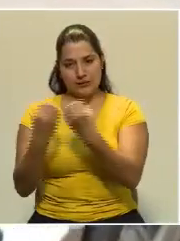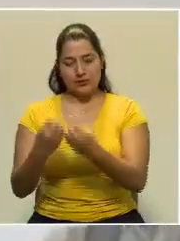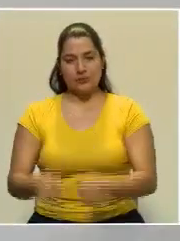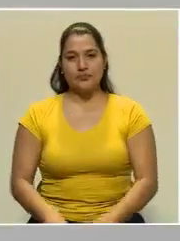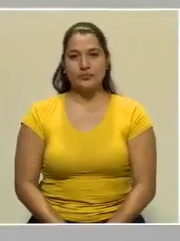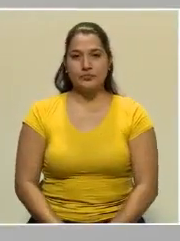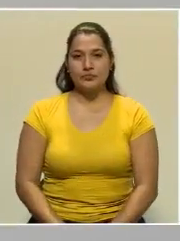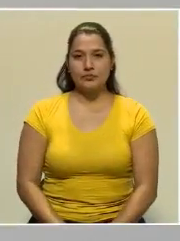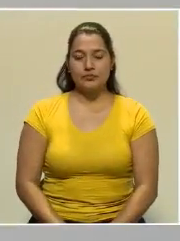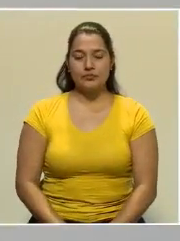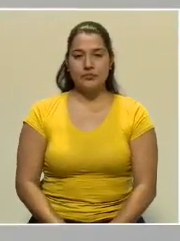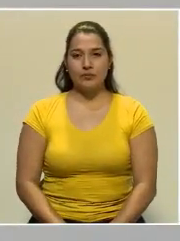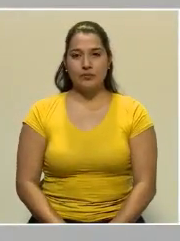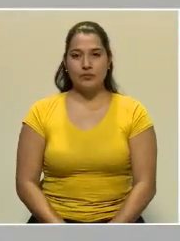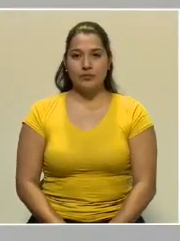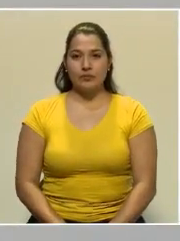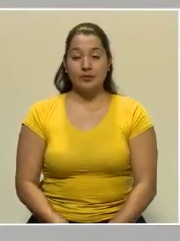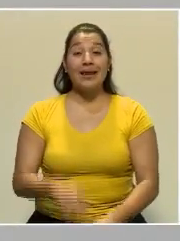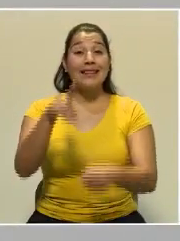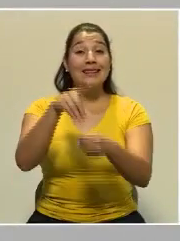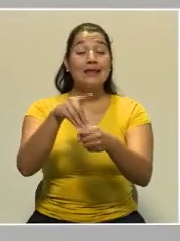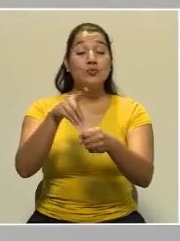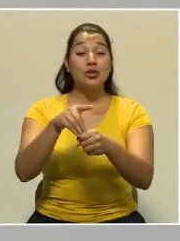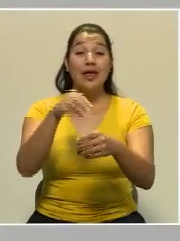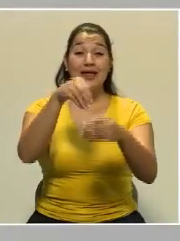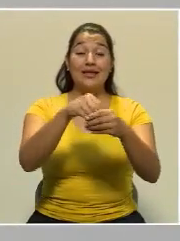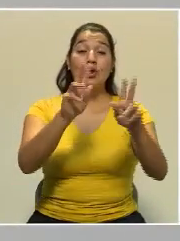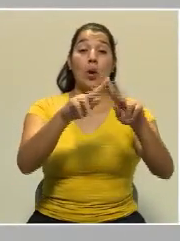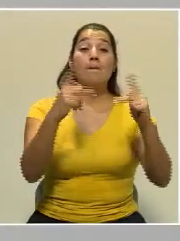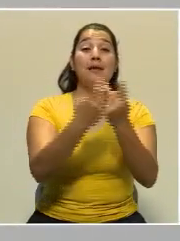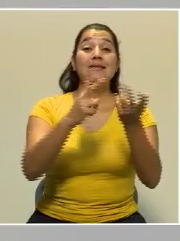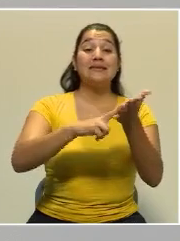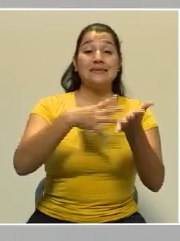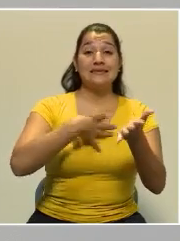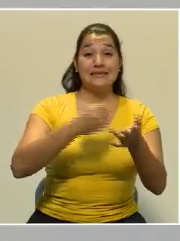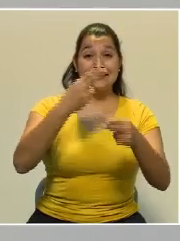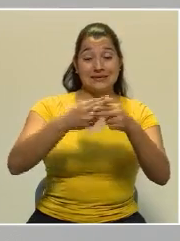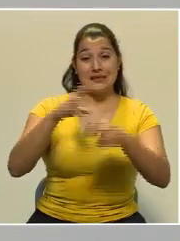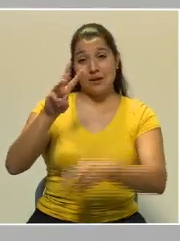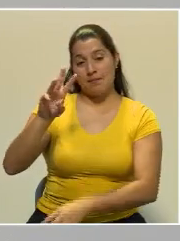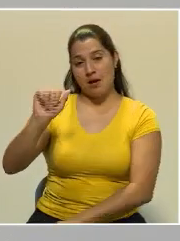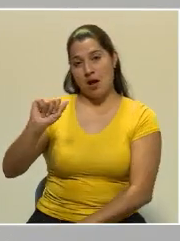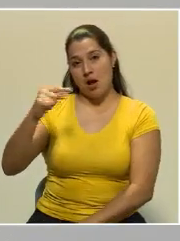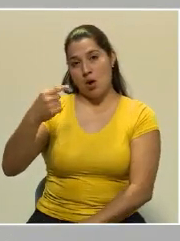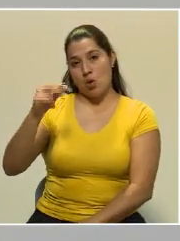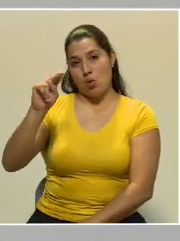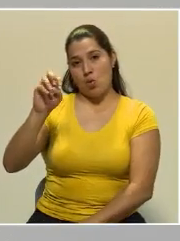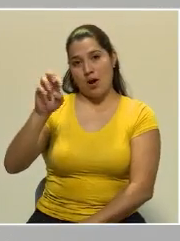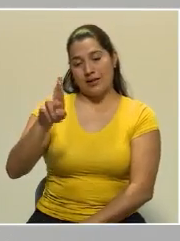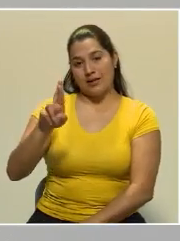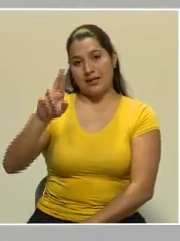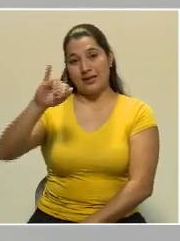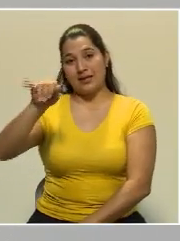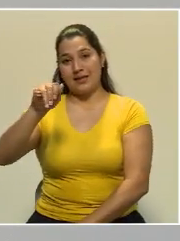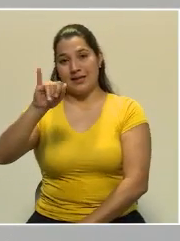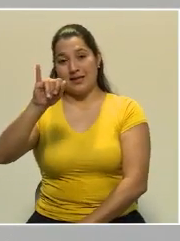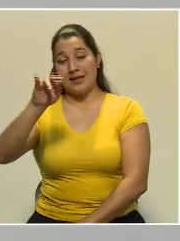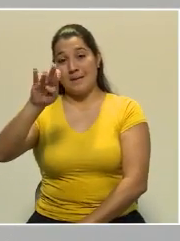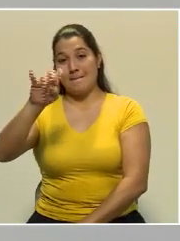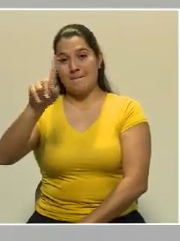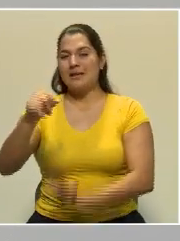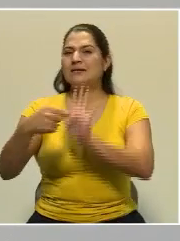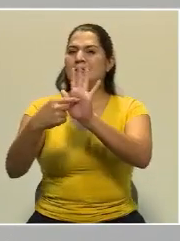organizaciones. El diputado liberacionista Wagner Jiménez presentó un proyecto de ley que propone la